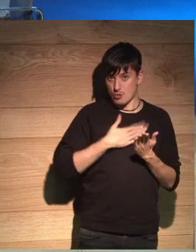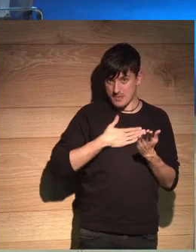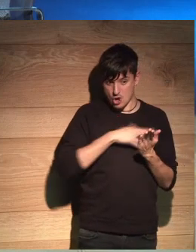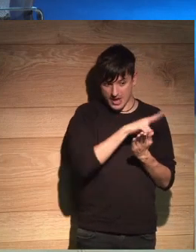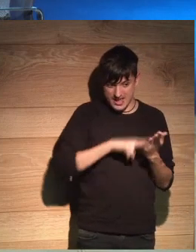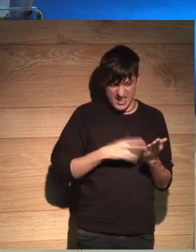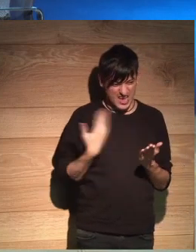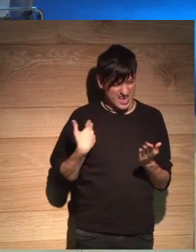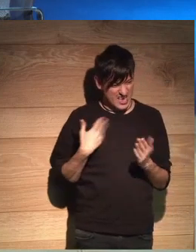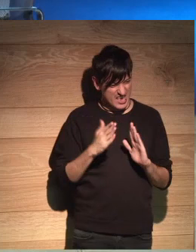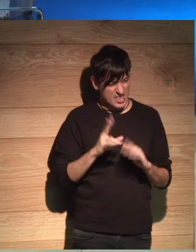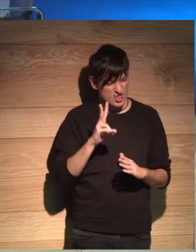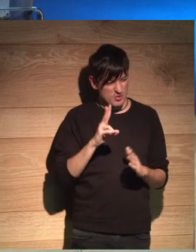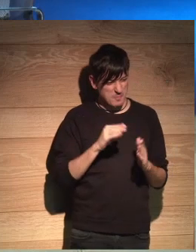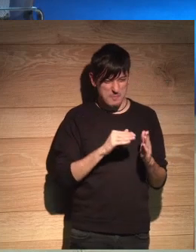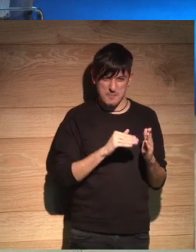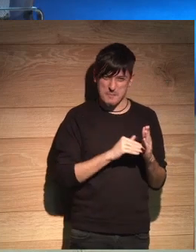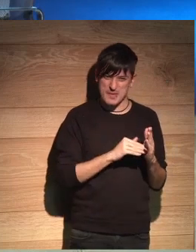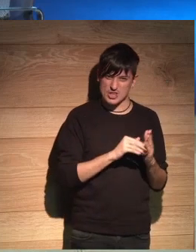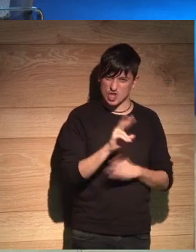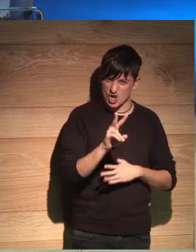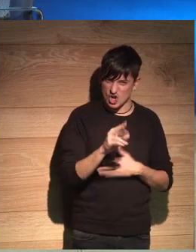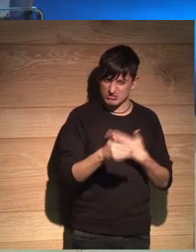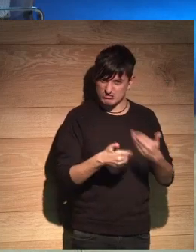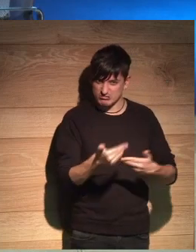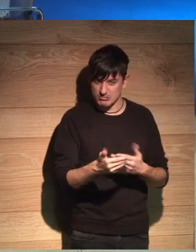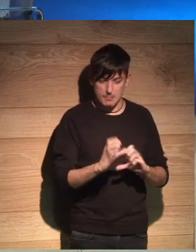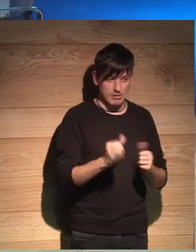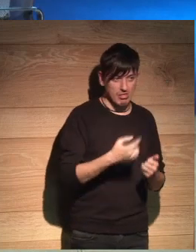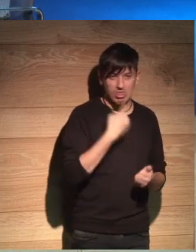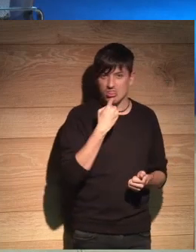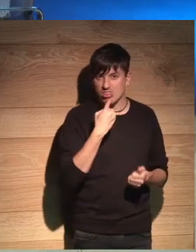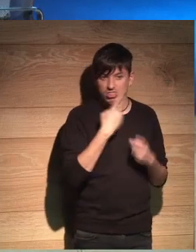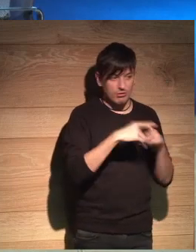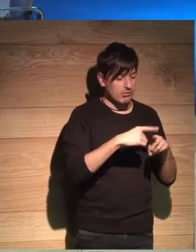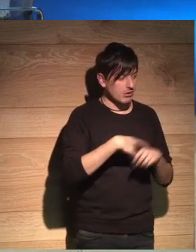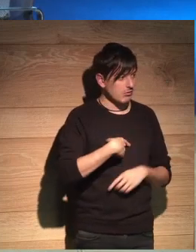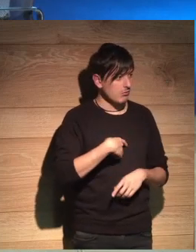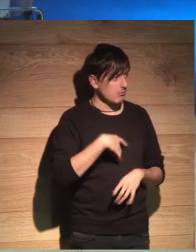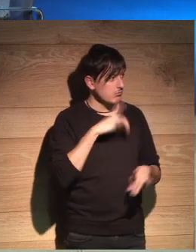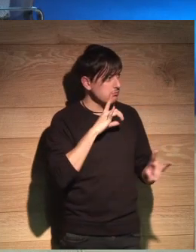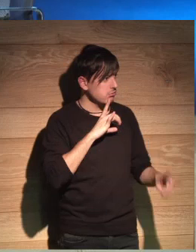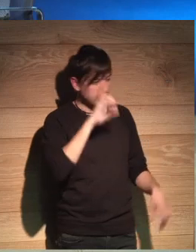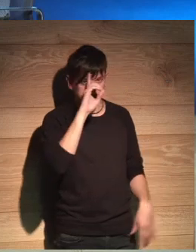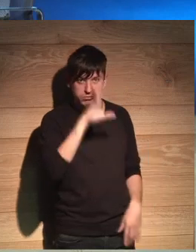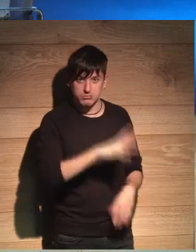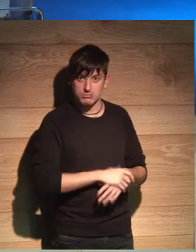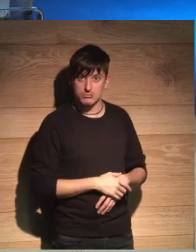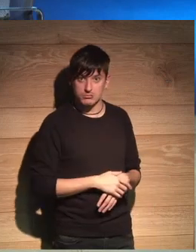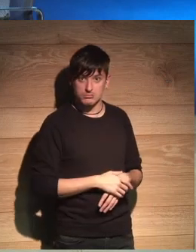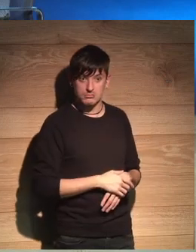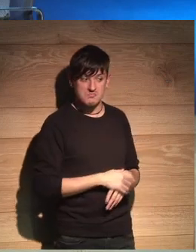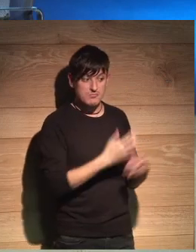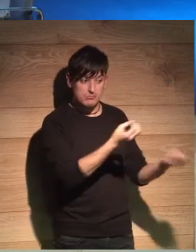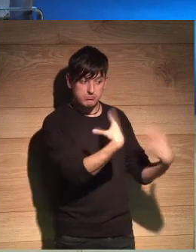en La Verdad, me veía leyendo y tal, y me seguía, empezó a decir cosas que se sabía, me quedé alucinado. Cuando terminó de